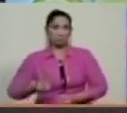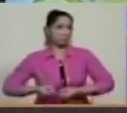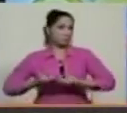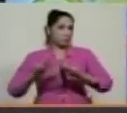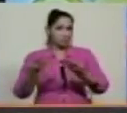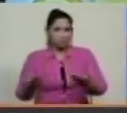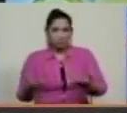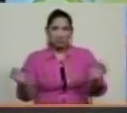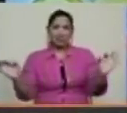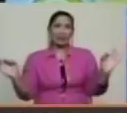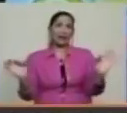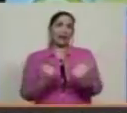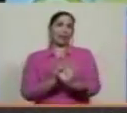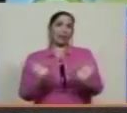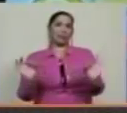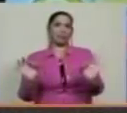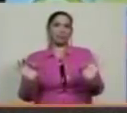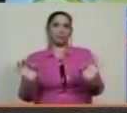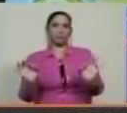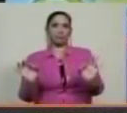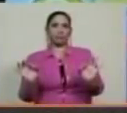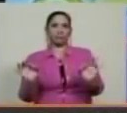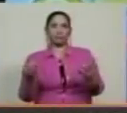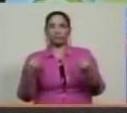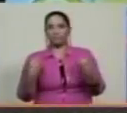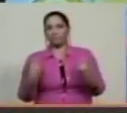nada como una